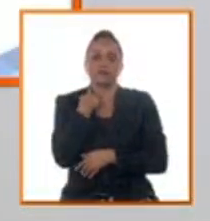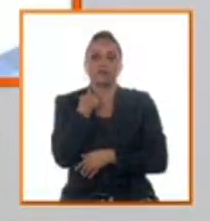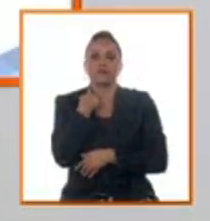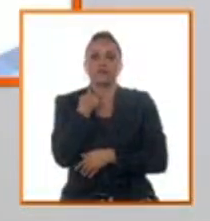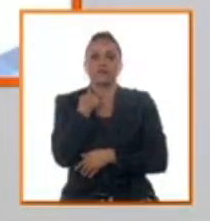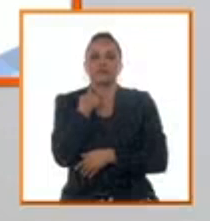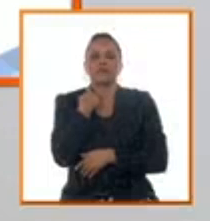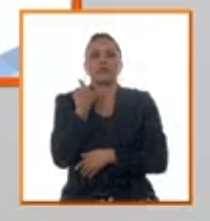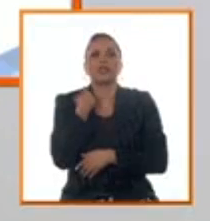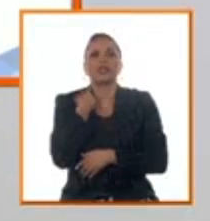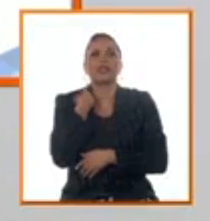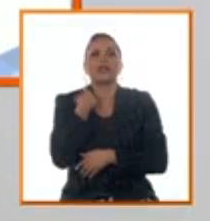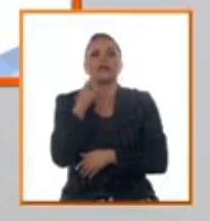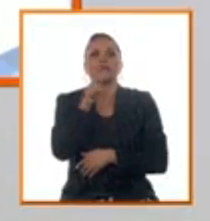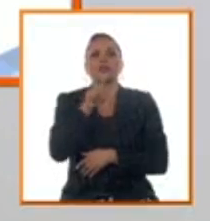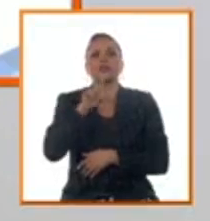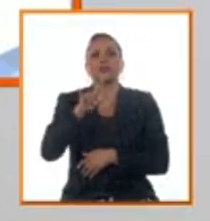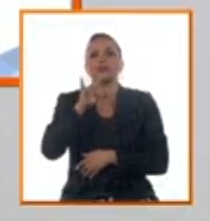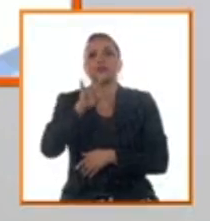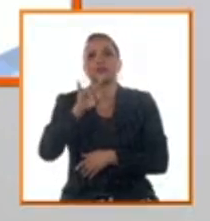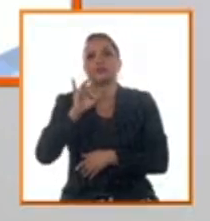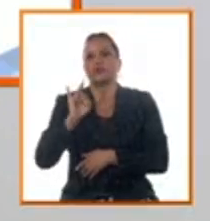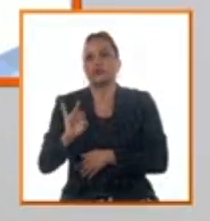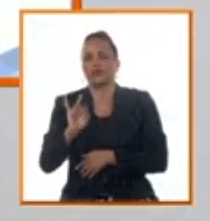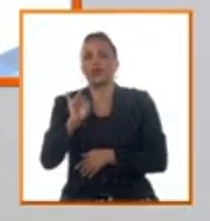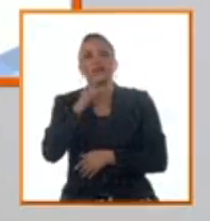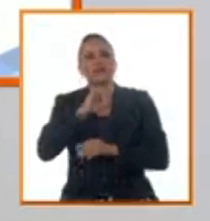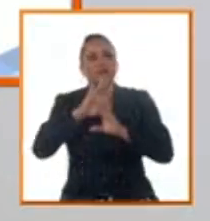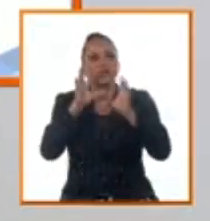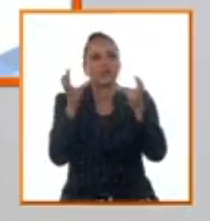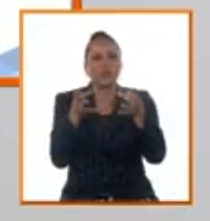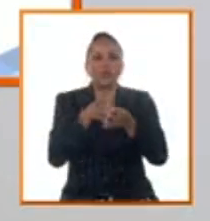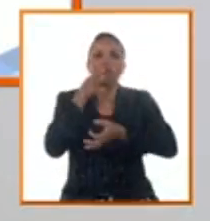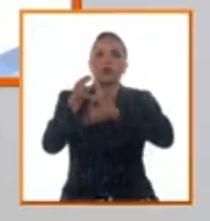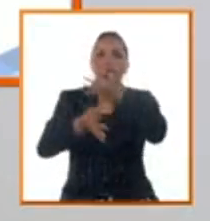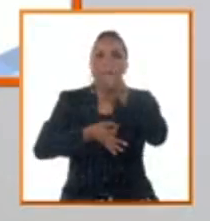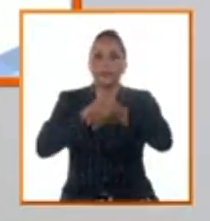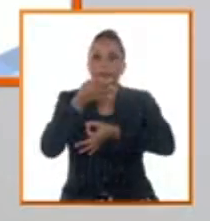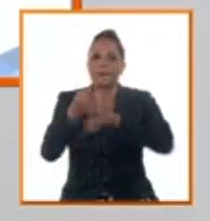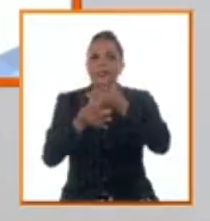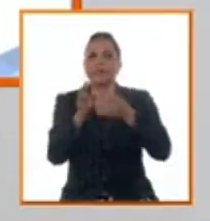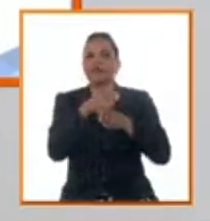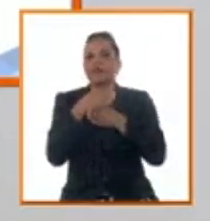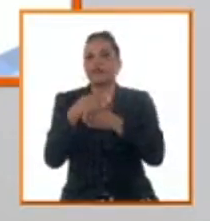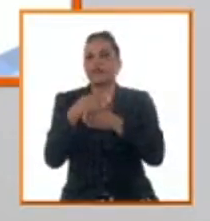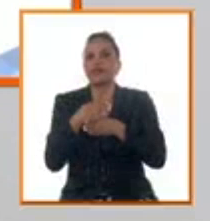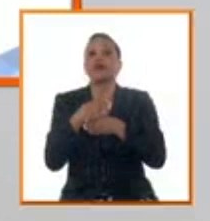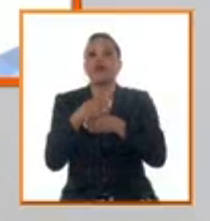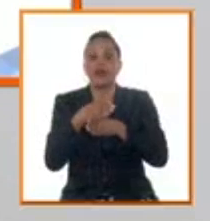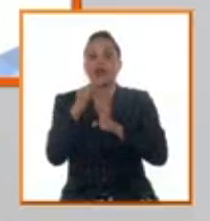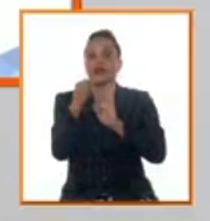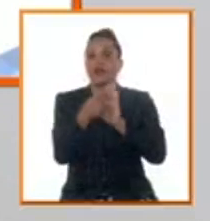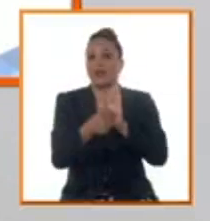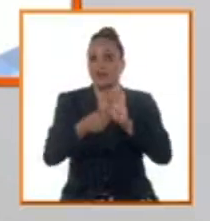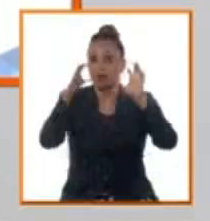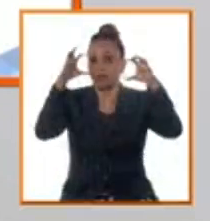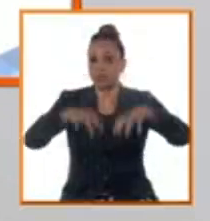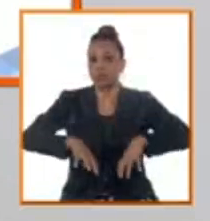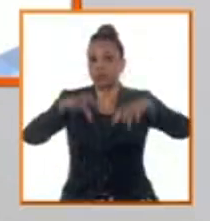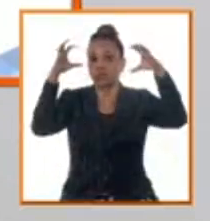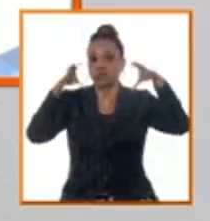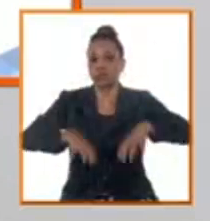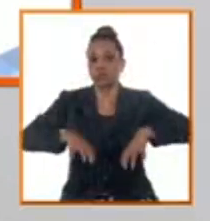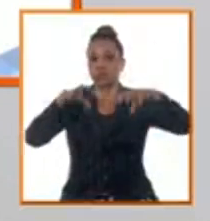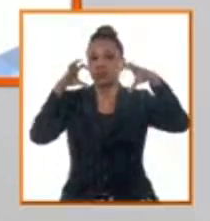año 1997. Todo esto, lo que también nos viene indicando es que los acumulados de precipitaciones que hemos